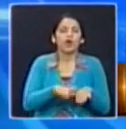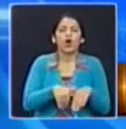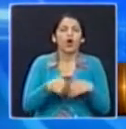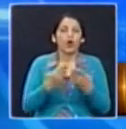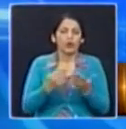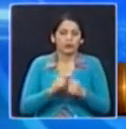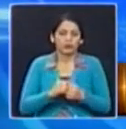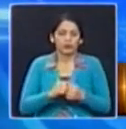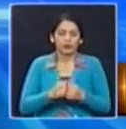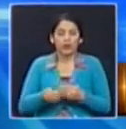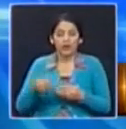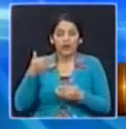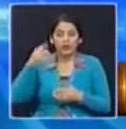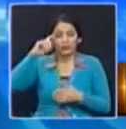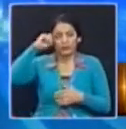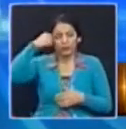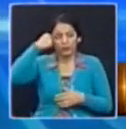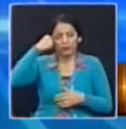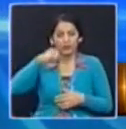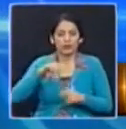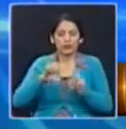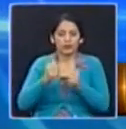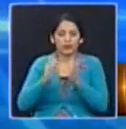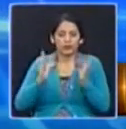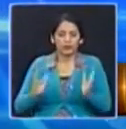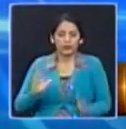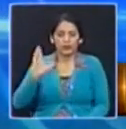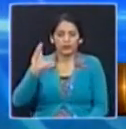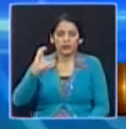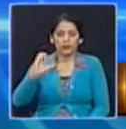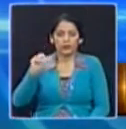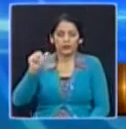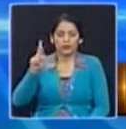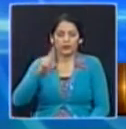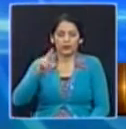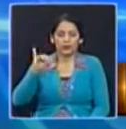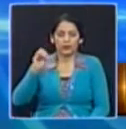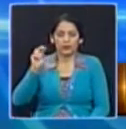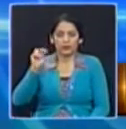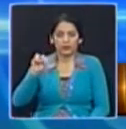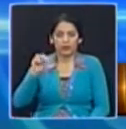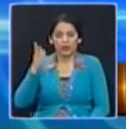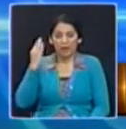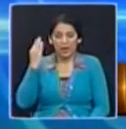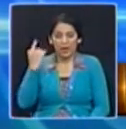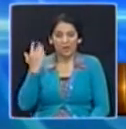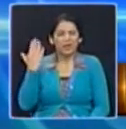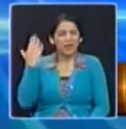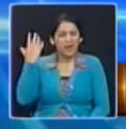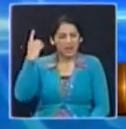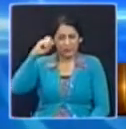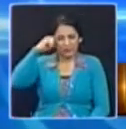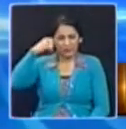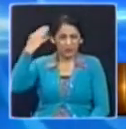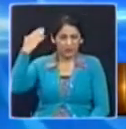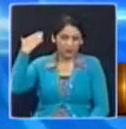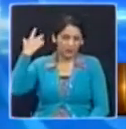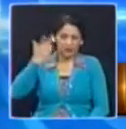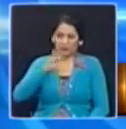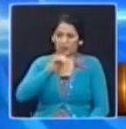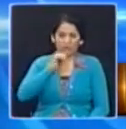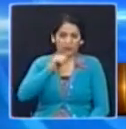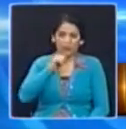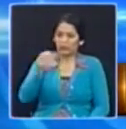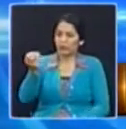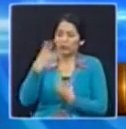por ejemplo, la asambleísta Carrión, que la preside, que en su momento, cuando el vicepresidente, cuando nada de esto todavía ocurría y